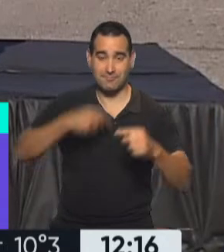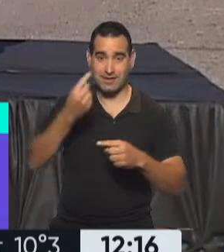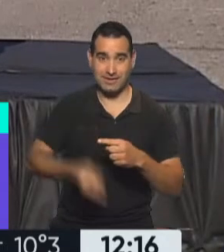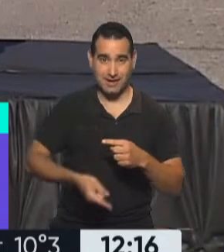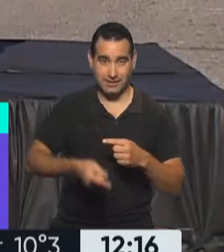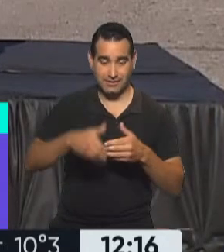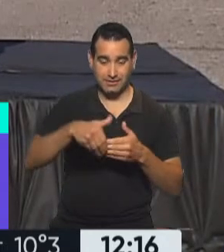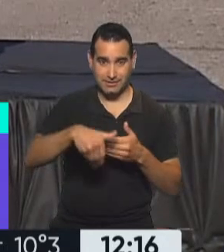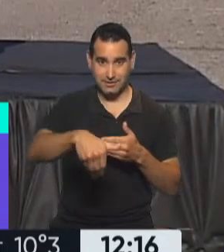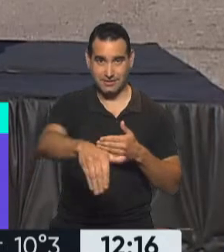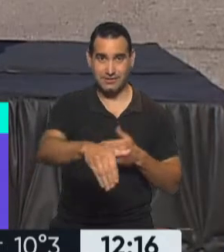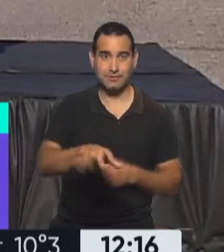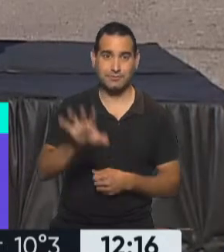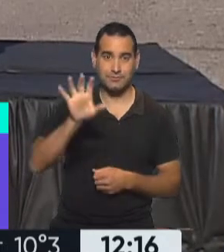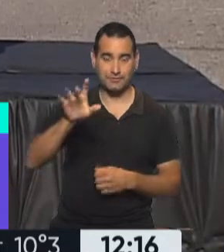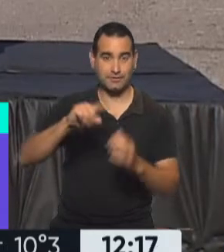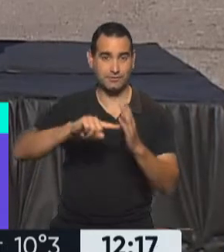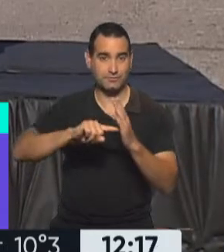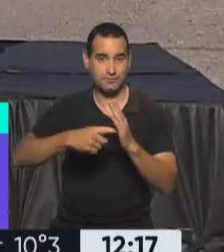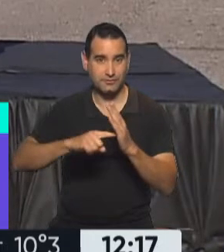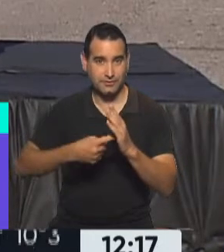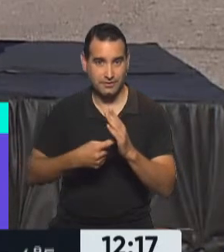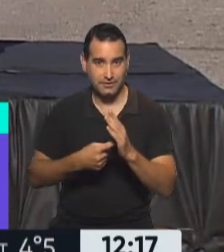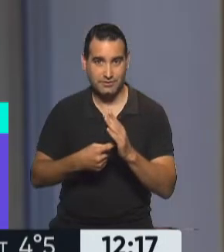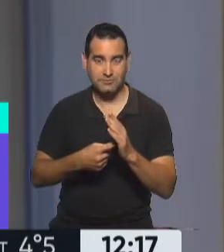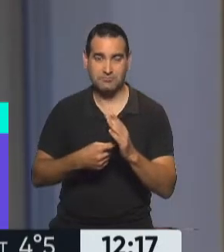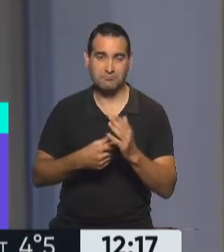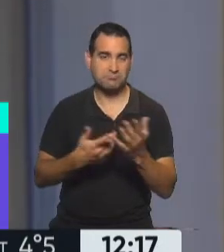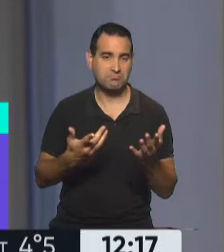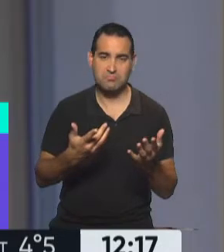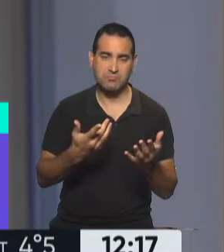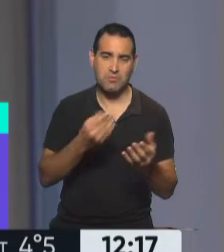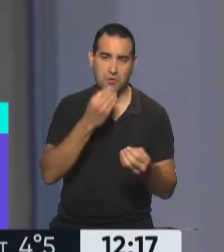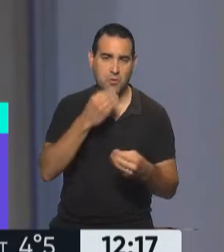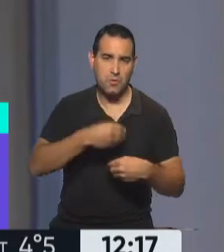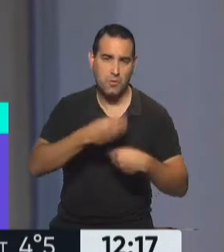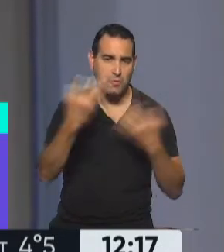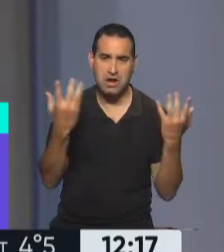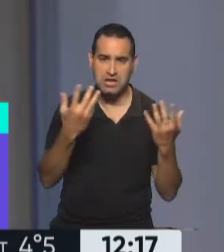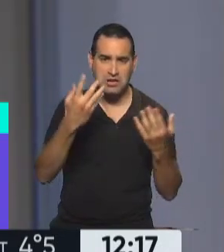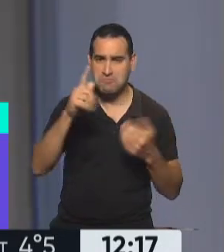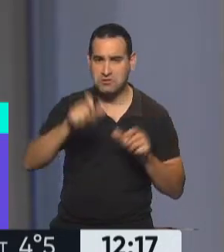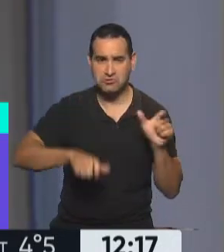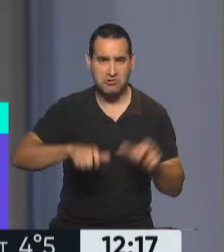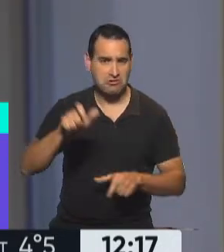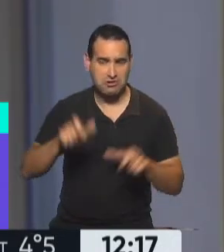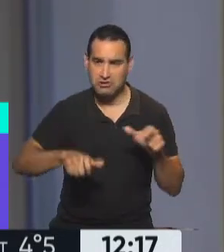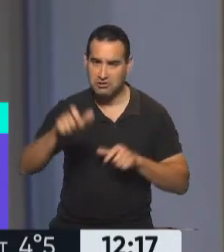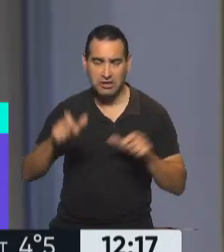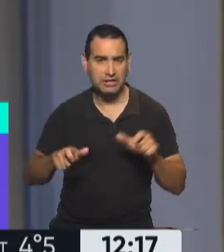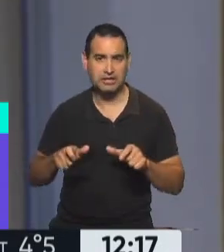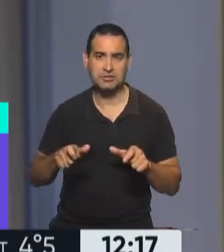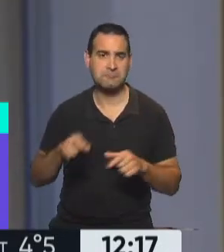en la provincia de buenos aires cualquier o cualquiera que tenga más